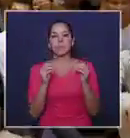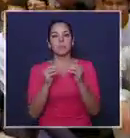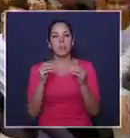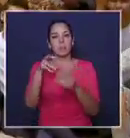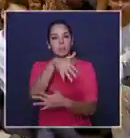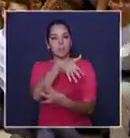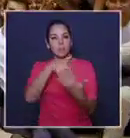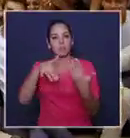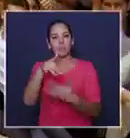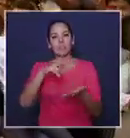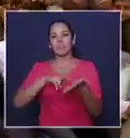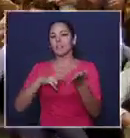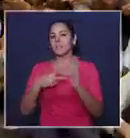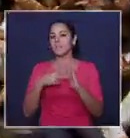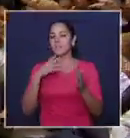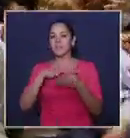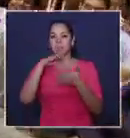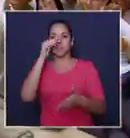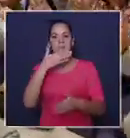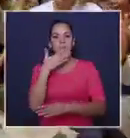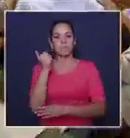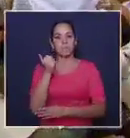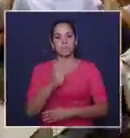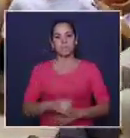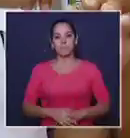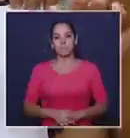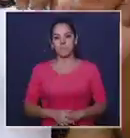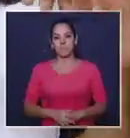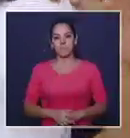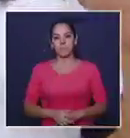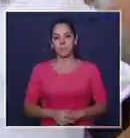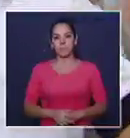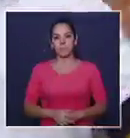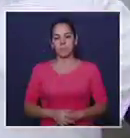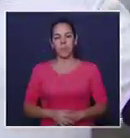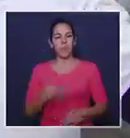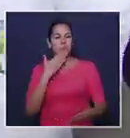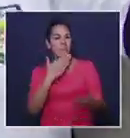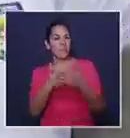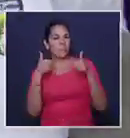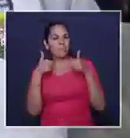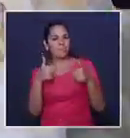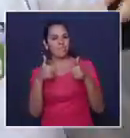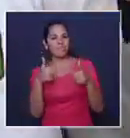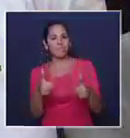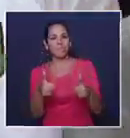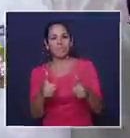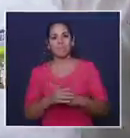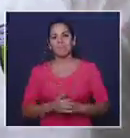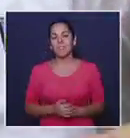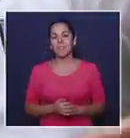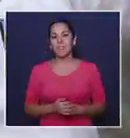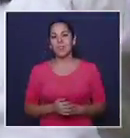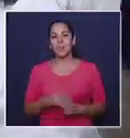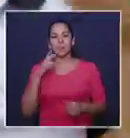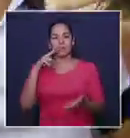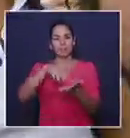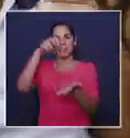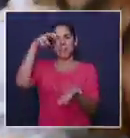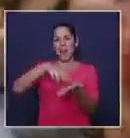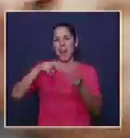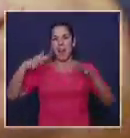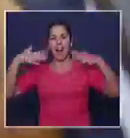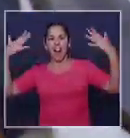Convivir es aprender mejor. ¡Fue buenísimo! ¡Nos volvemos locos gritando en el